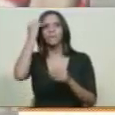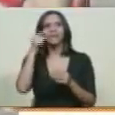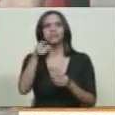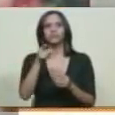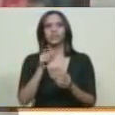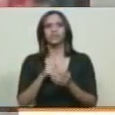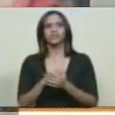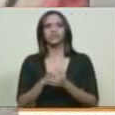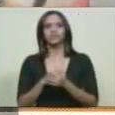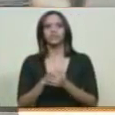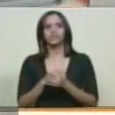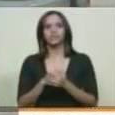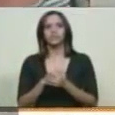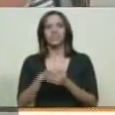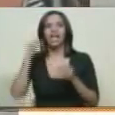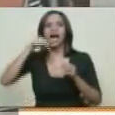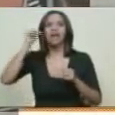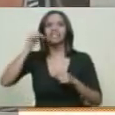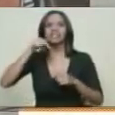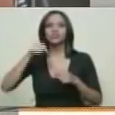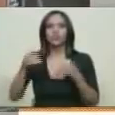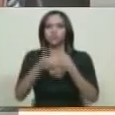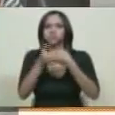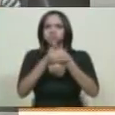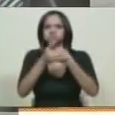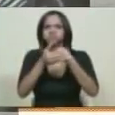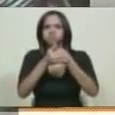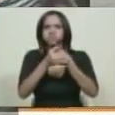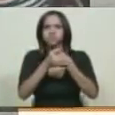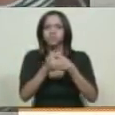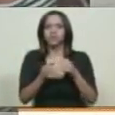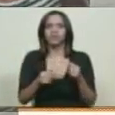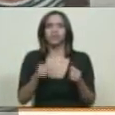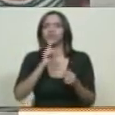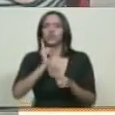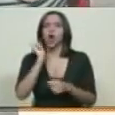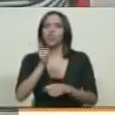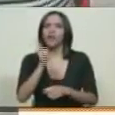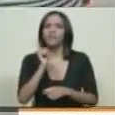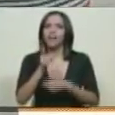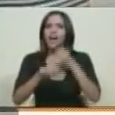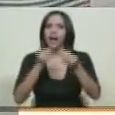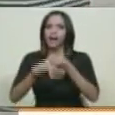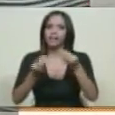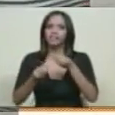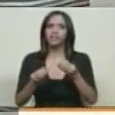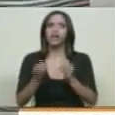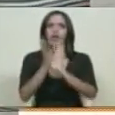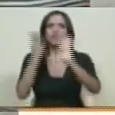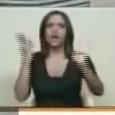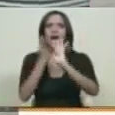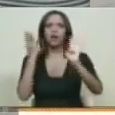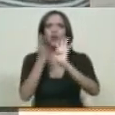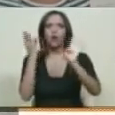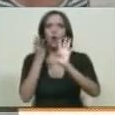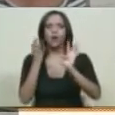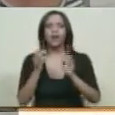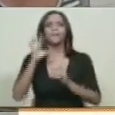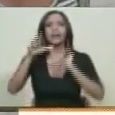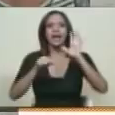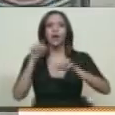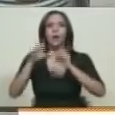señor? Son acuerdos de acaparadores. Son acaparadores, no lo saben, que no deberían de hacer eso. Hacen una cola allá afuera, ¿verdad? Para